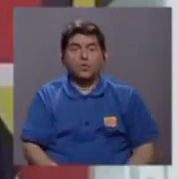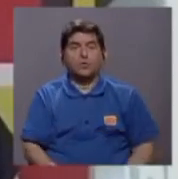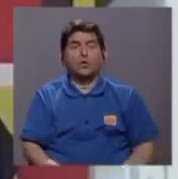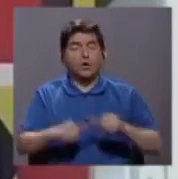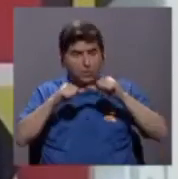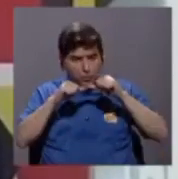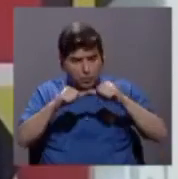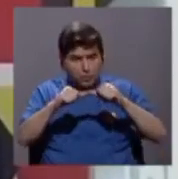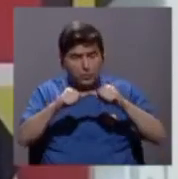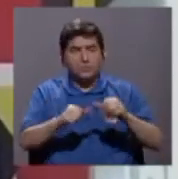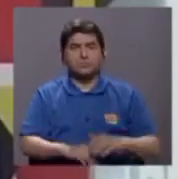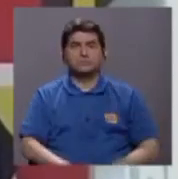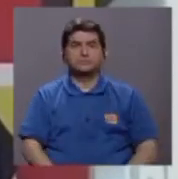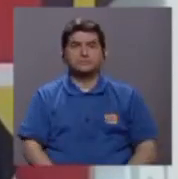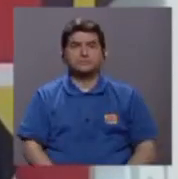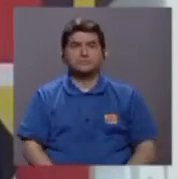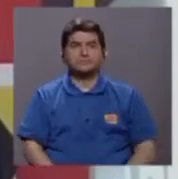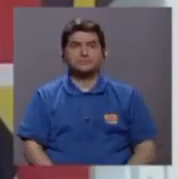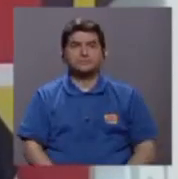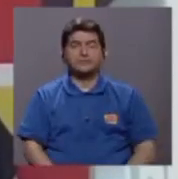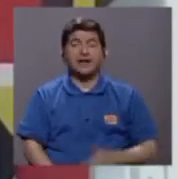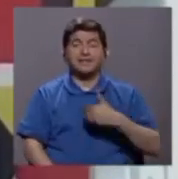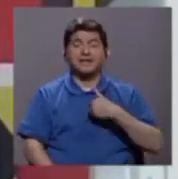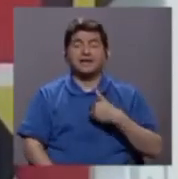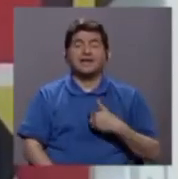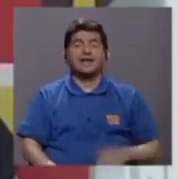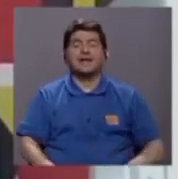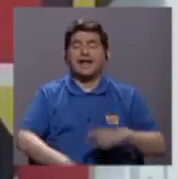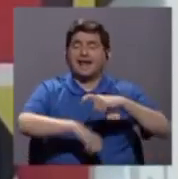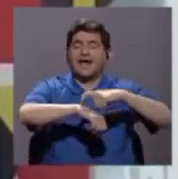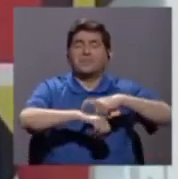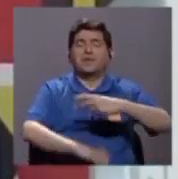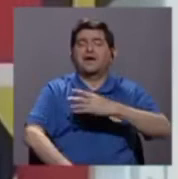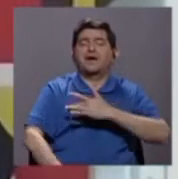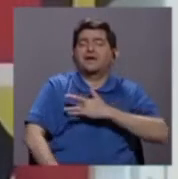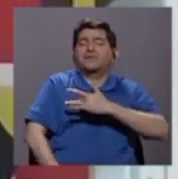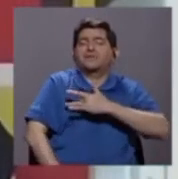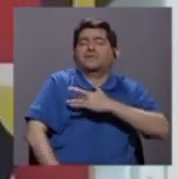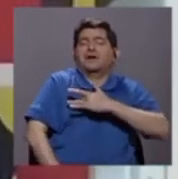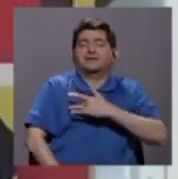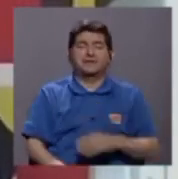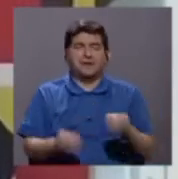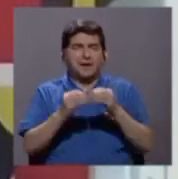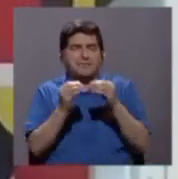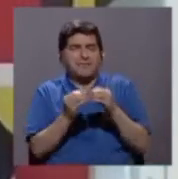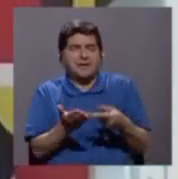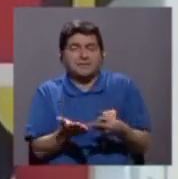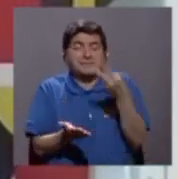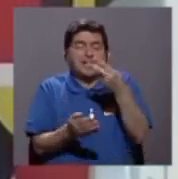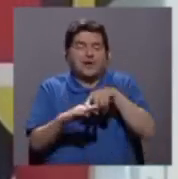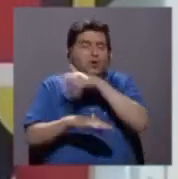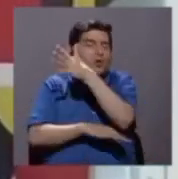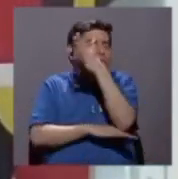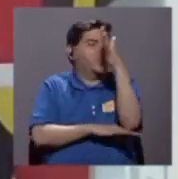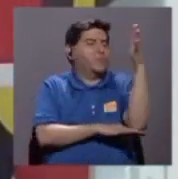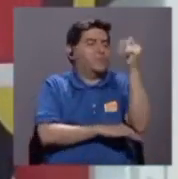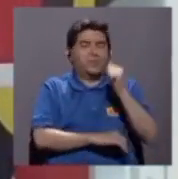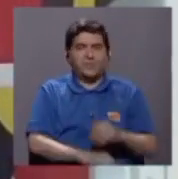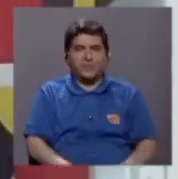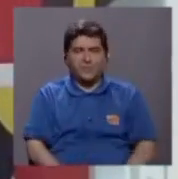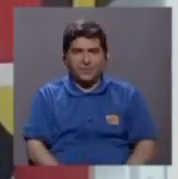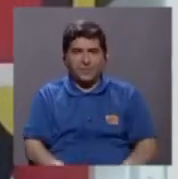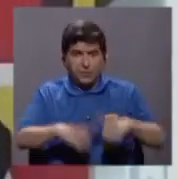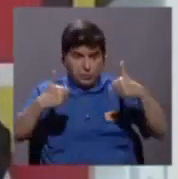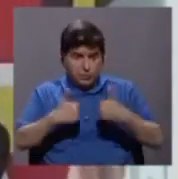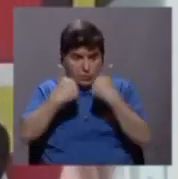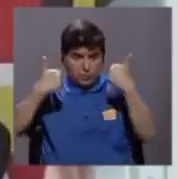enseguido teníamos el romanticismo, que valoraba más la naturaleza. Y los